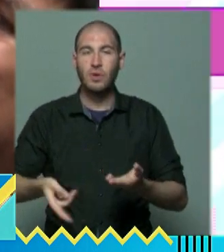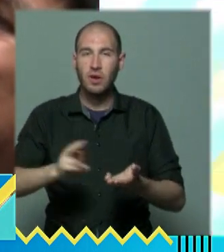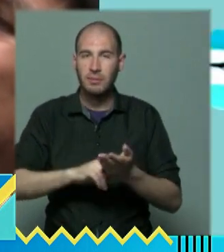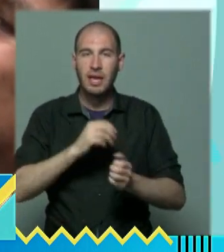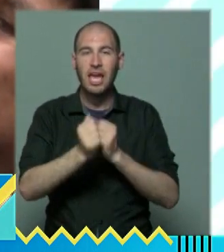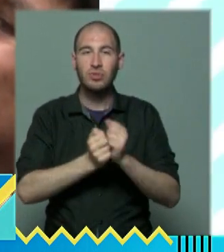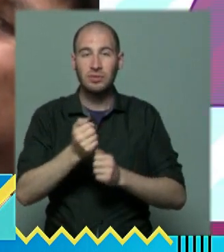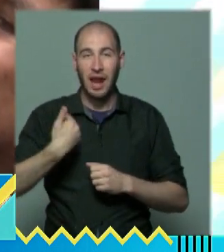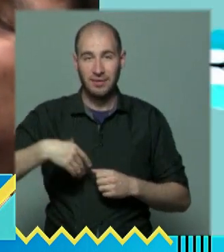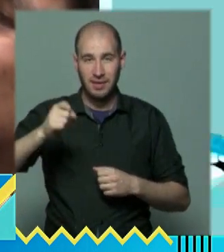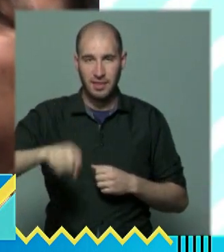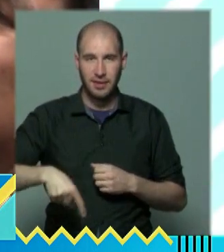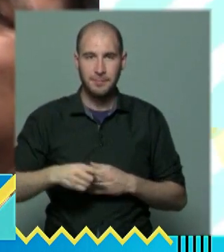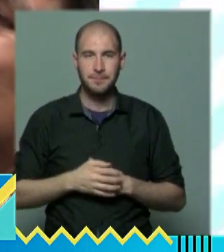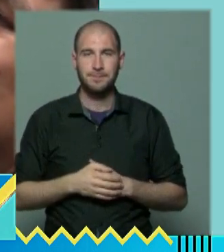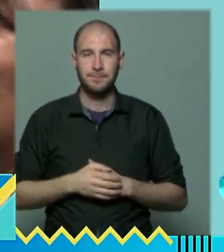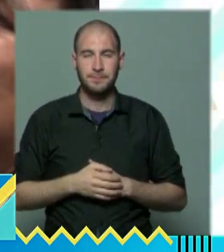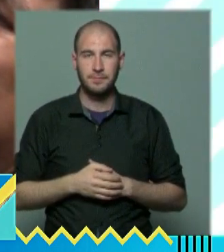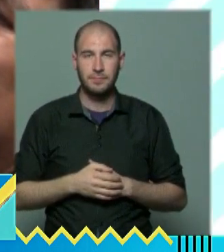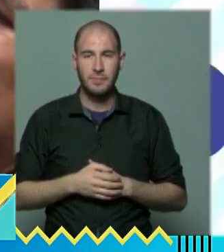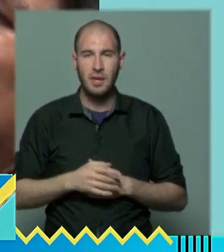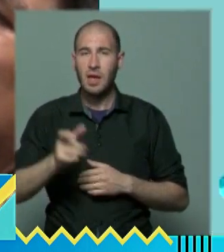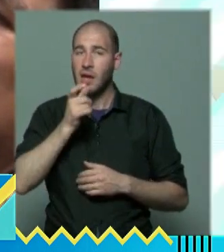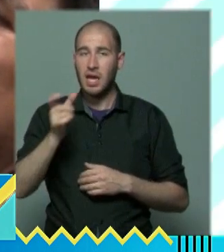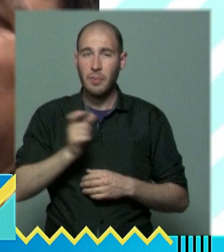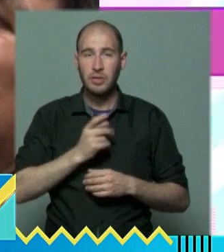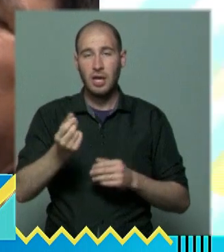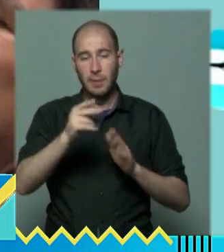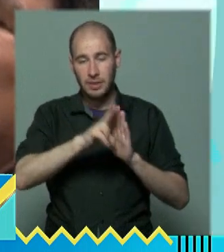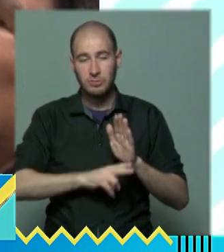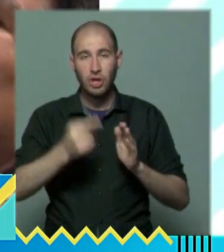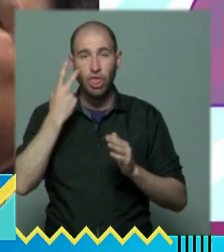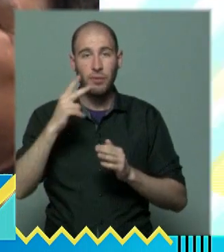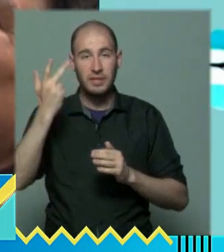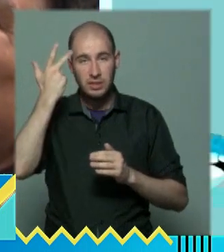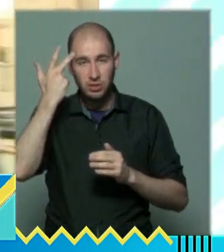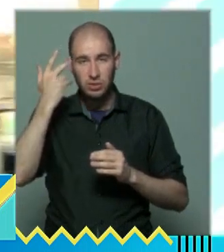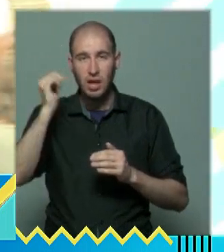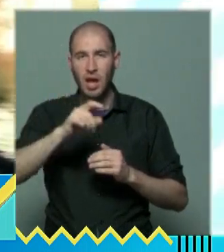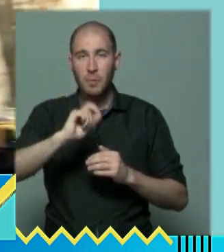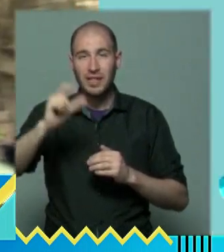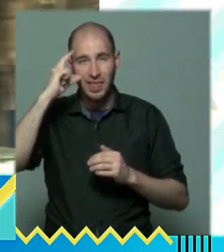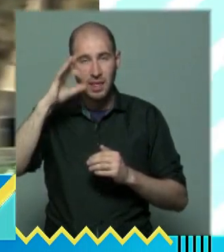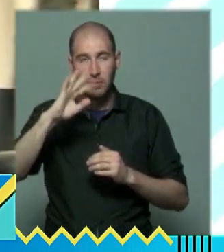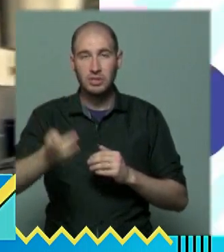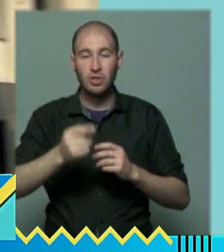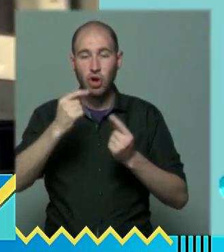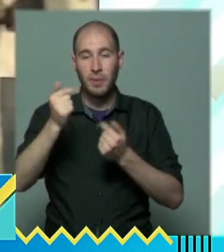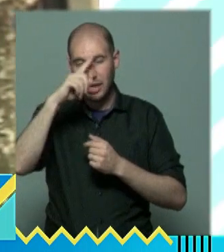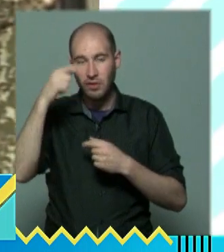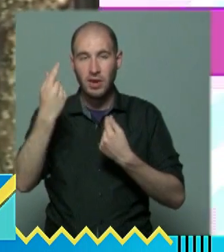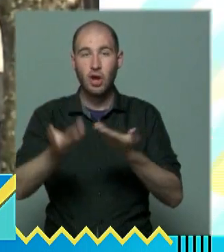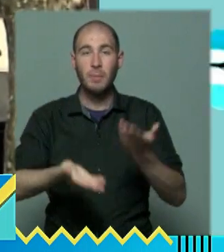la industria, en nuestra industria, y la respuesta fue que en el presupuesto de 2018 hay un incremento del 10% de las importaciones con